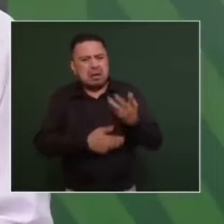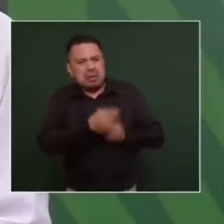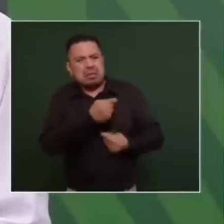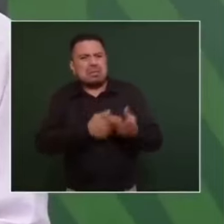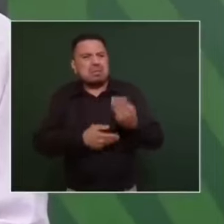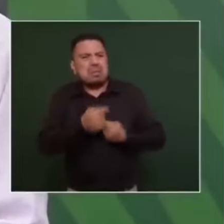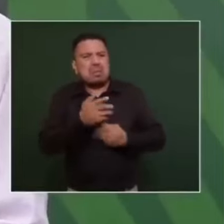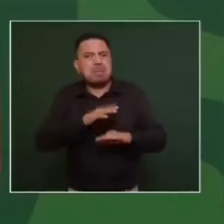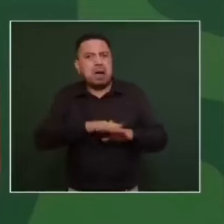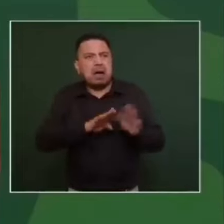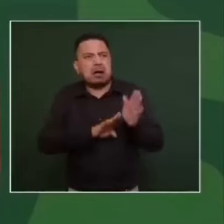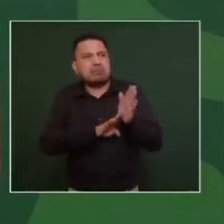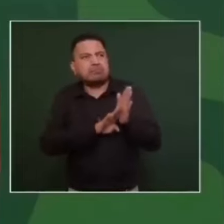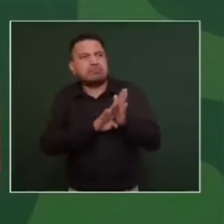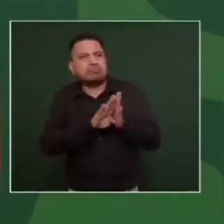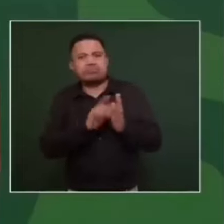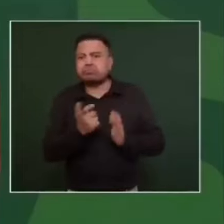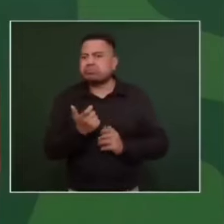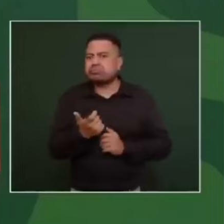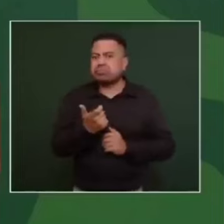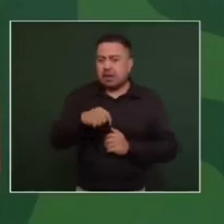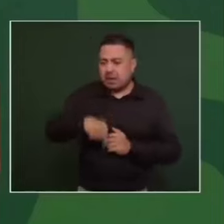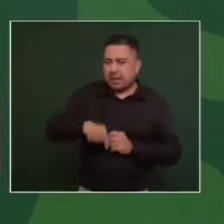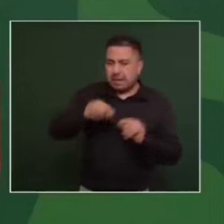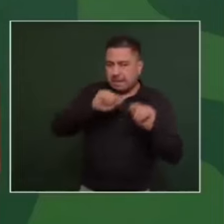país, y